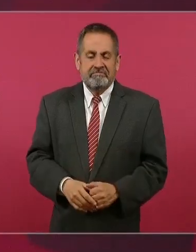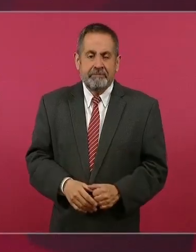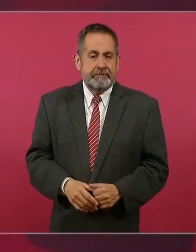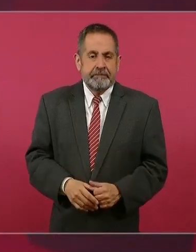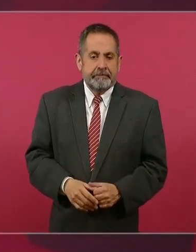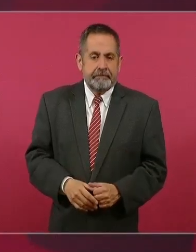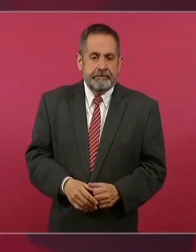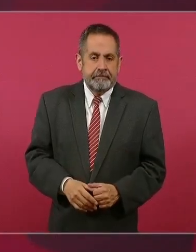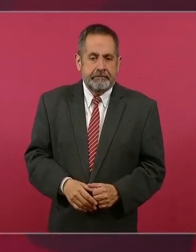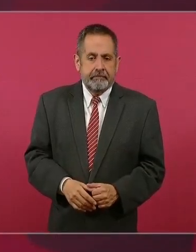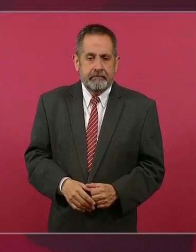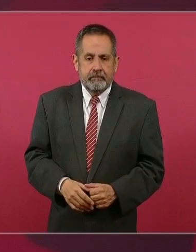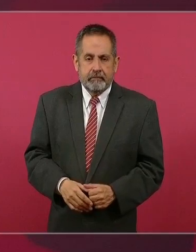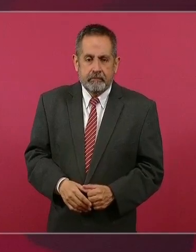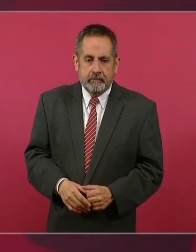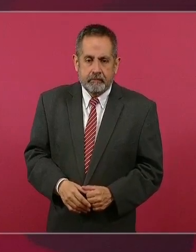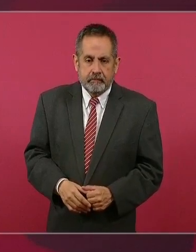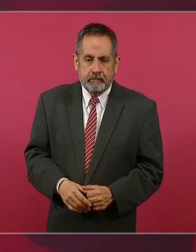Sí,